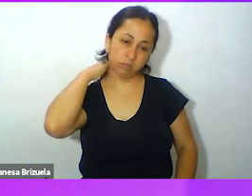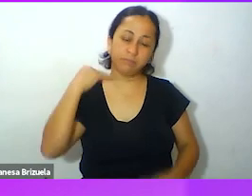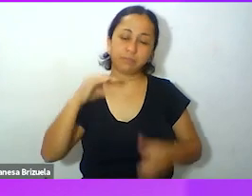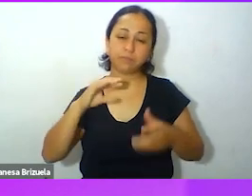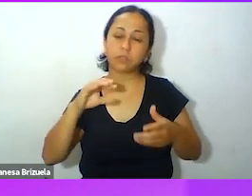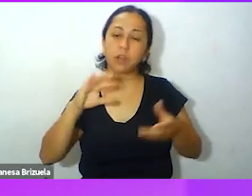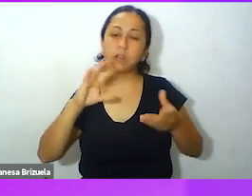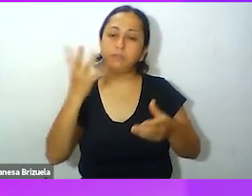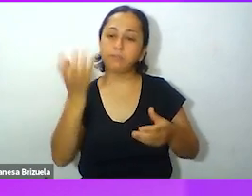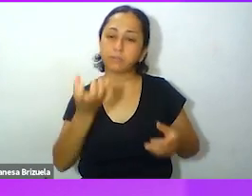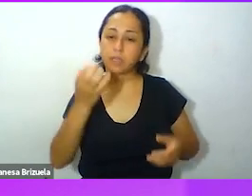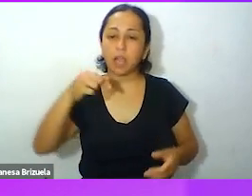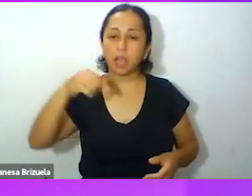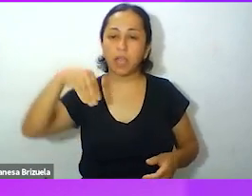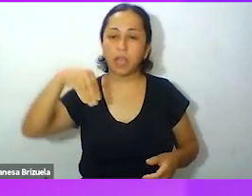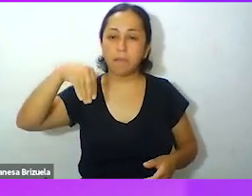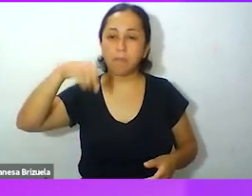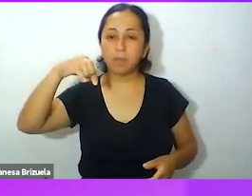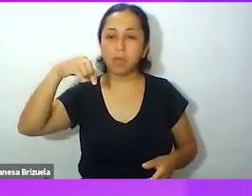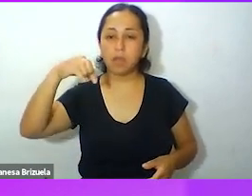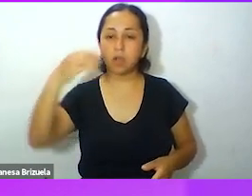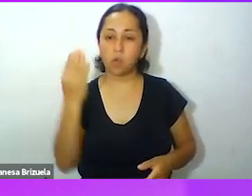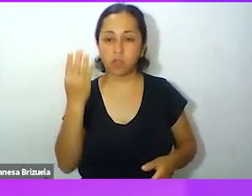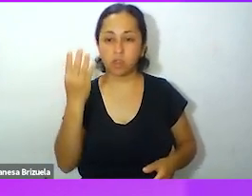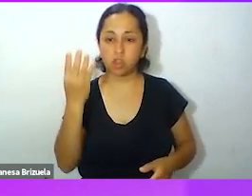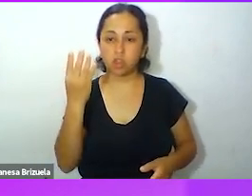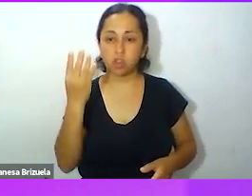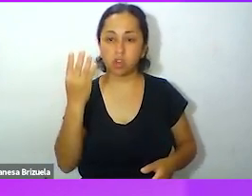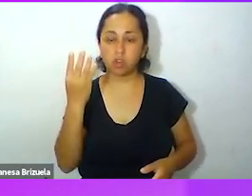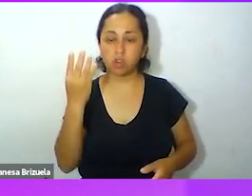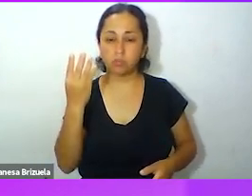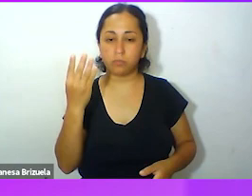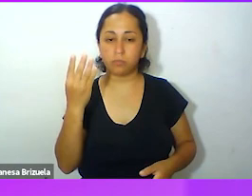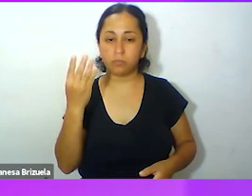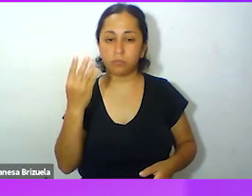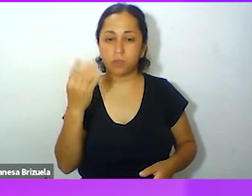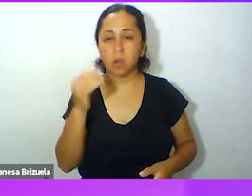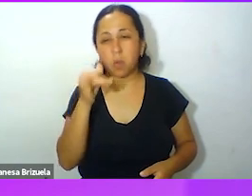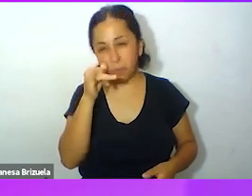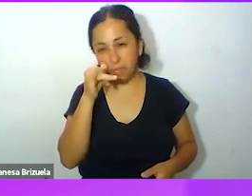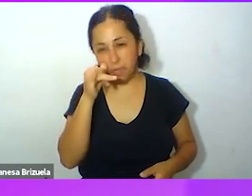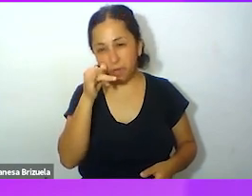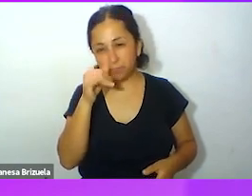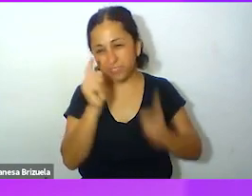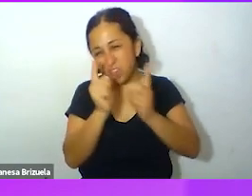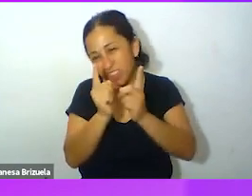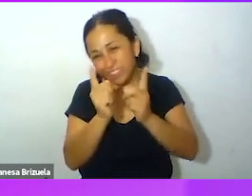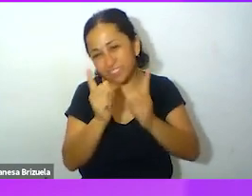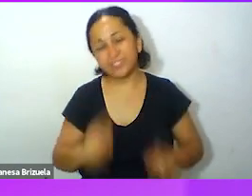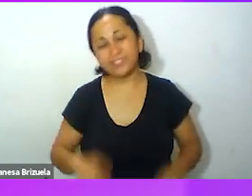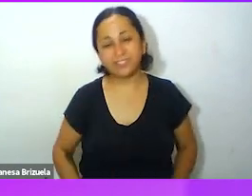con formato MP3, MP4, perdón, y así ya van a tener un pequeño